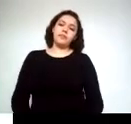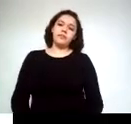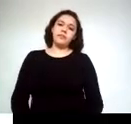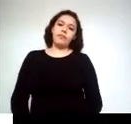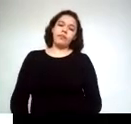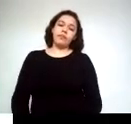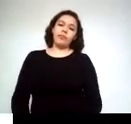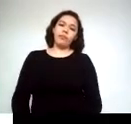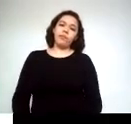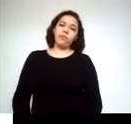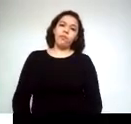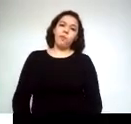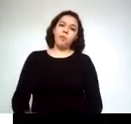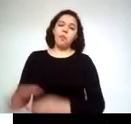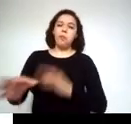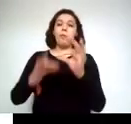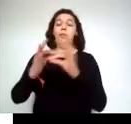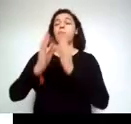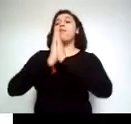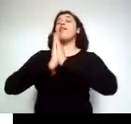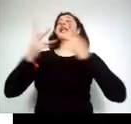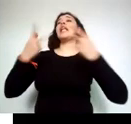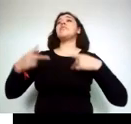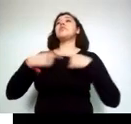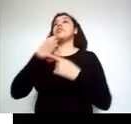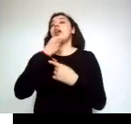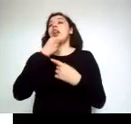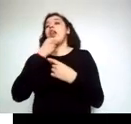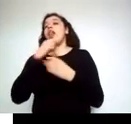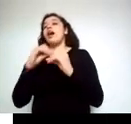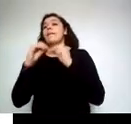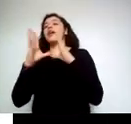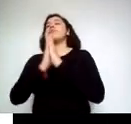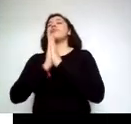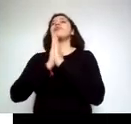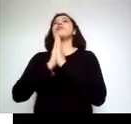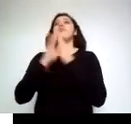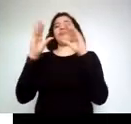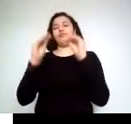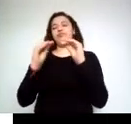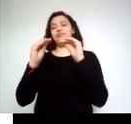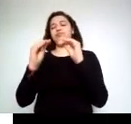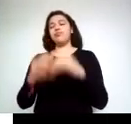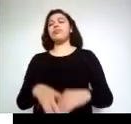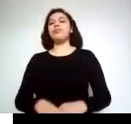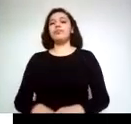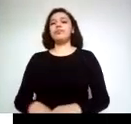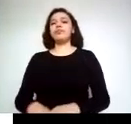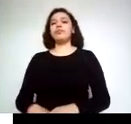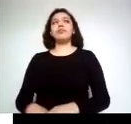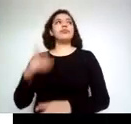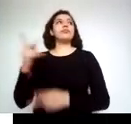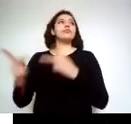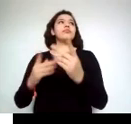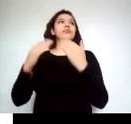Perfecto. Pedimos a la persona que tiene el micrófono abierto, por favor, cerrarlo. Continuamos con las preguntas. Dice,